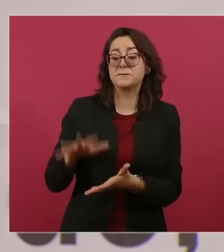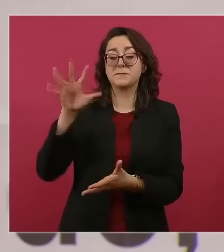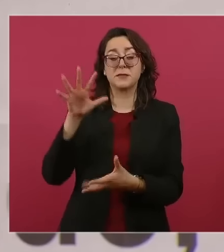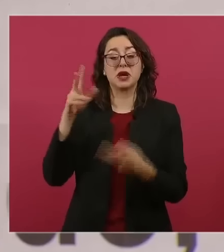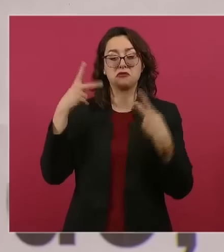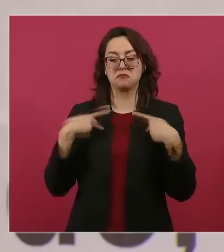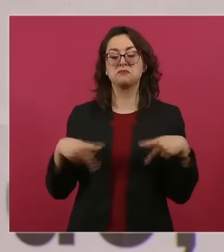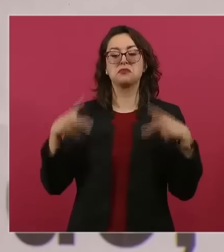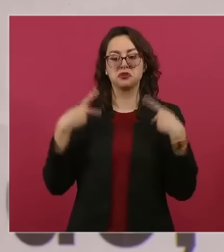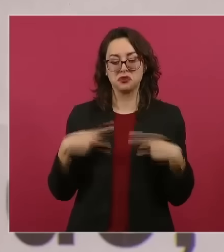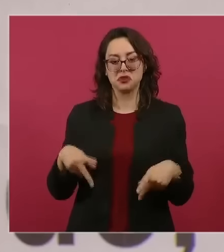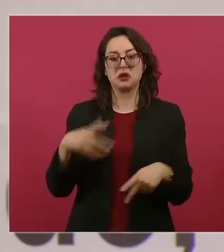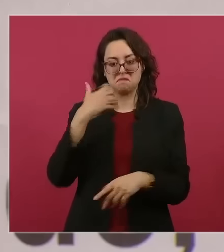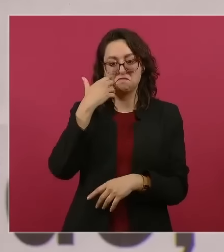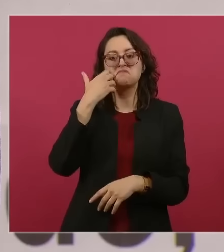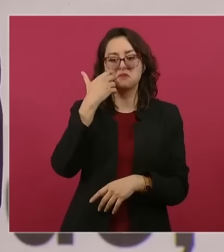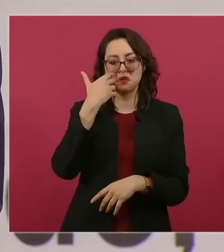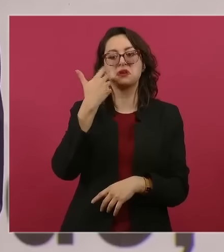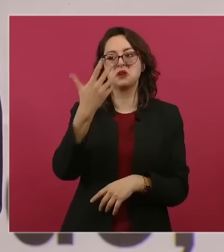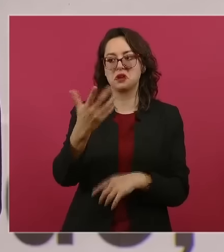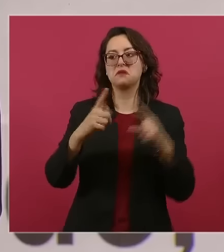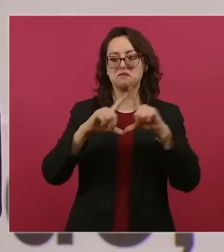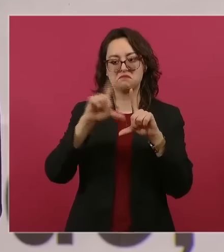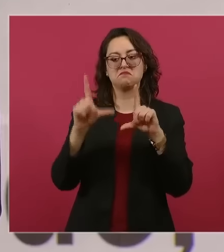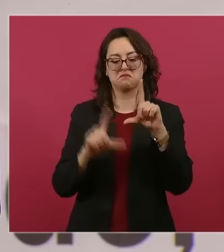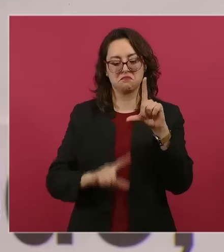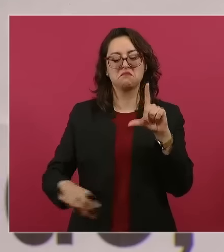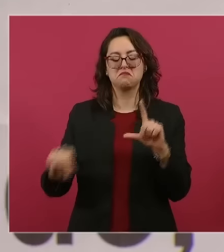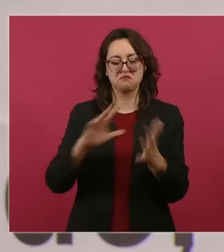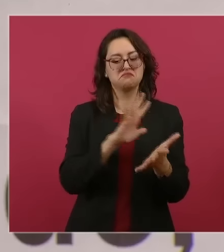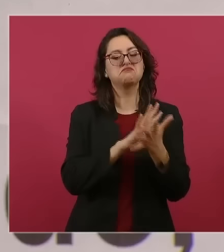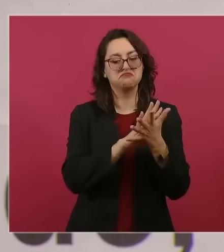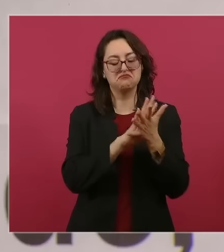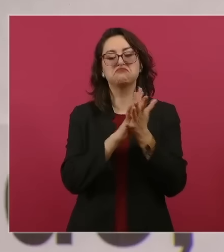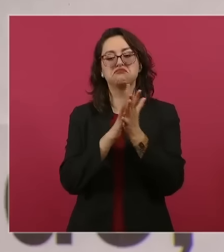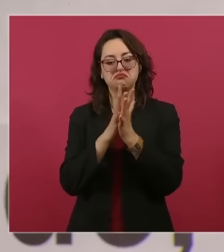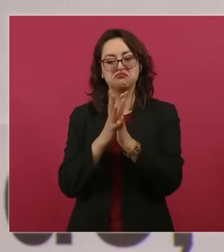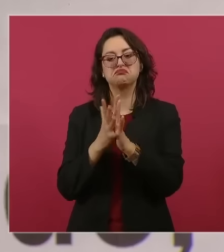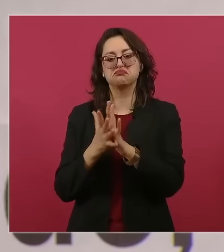apoyando la cuarta transformación de la vida pública de México.